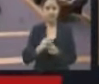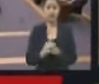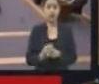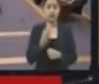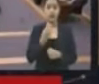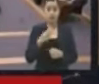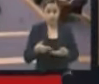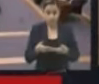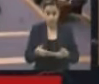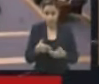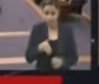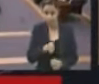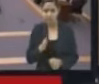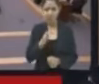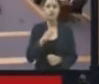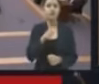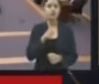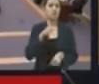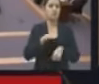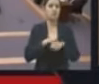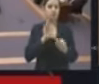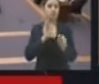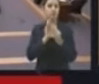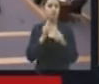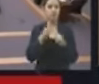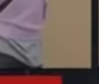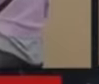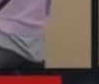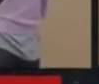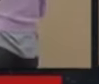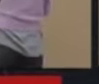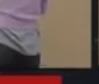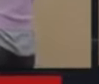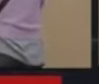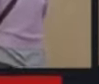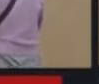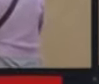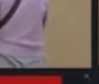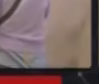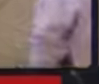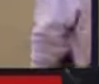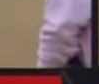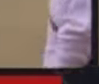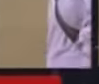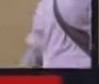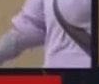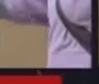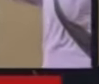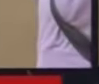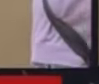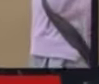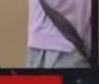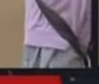candidatos independientes, uh-huh, el INE cuenta con una app que le toma la foto a la credencial, que le toma la foto a la